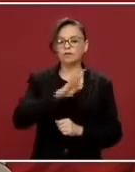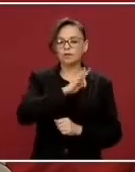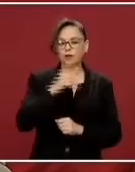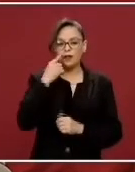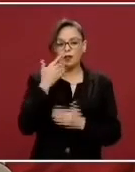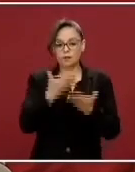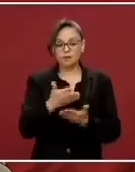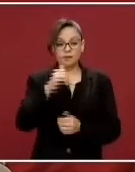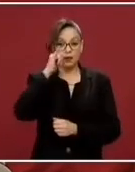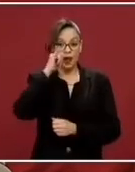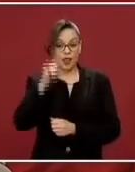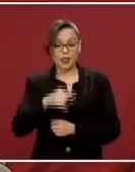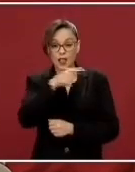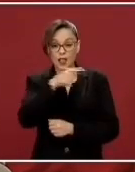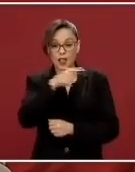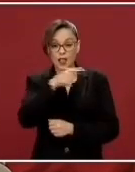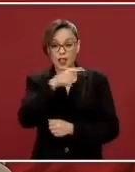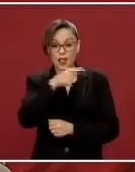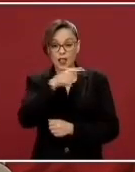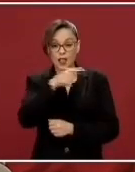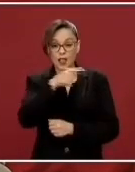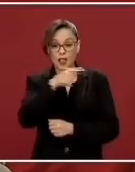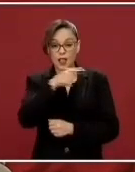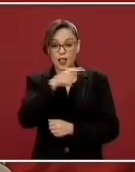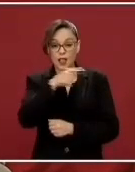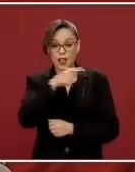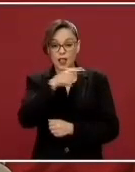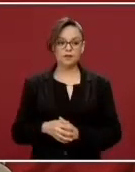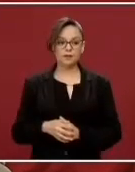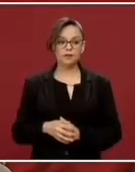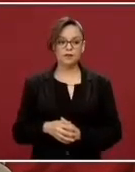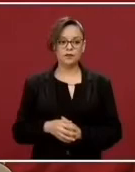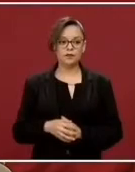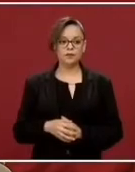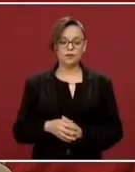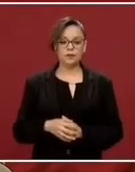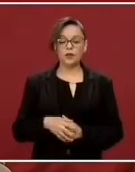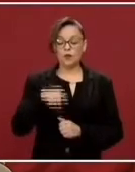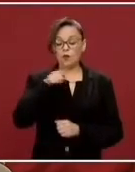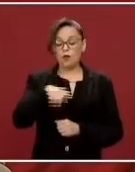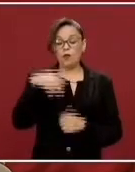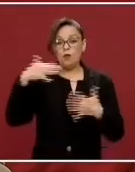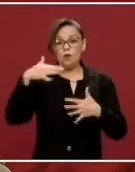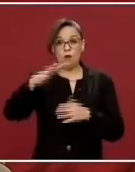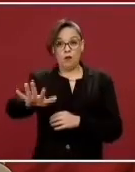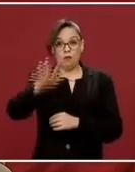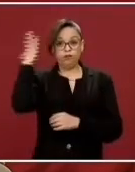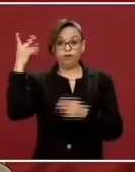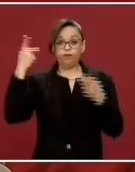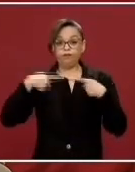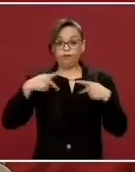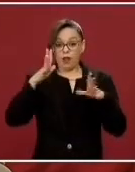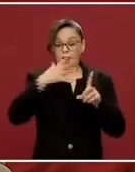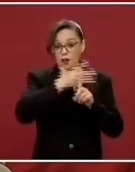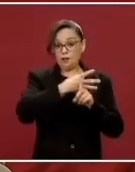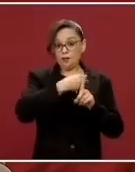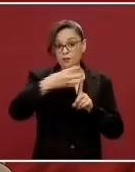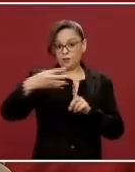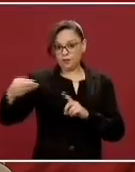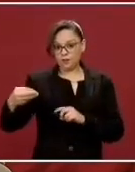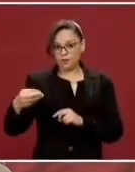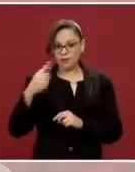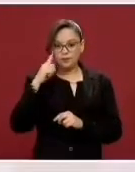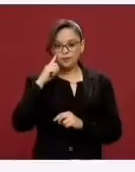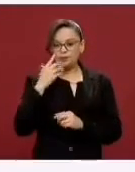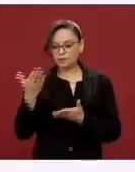desafortunadamente, habiendo iniciado con el cambio rápido en el número de casos, aquí el 22 o 23